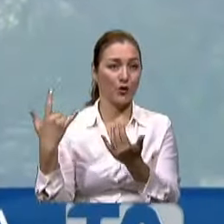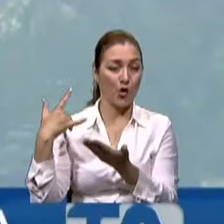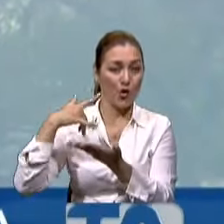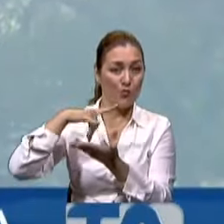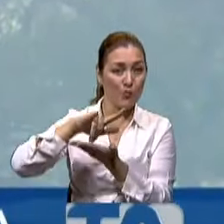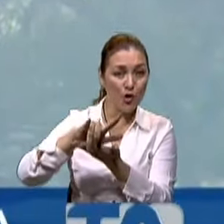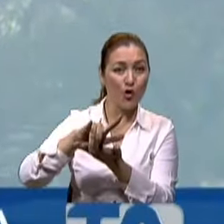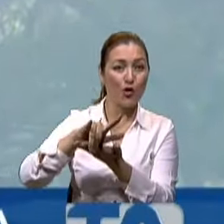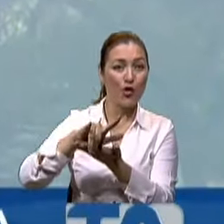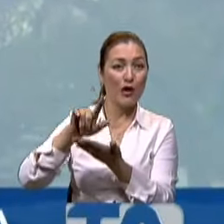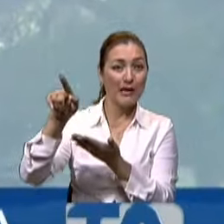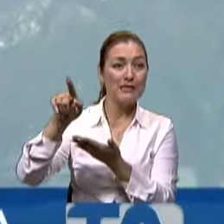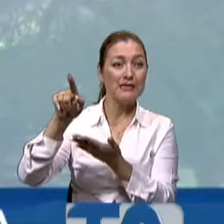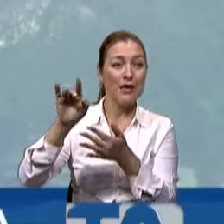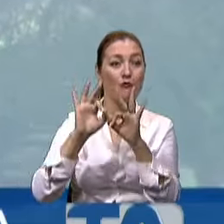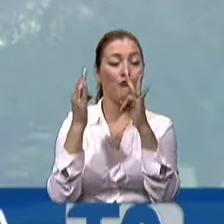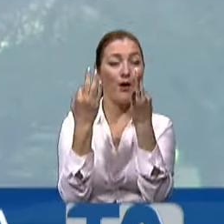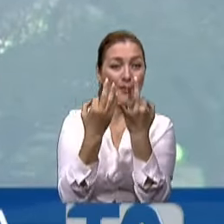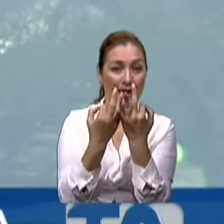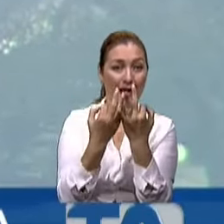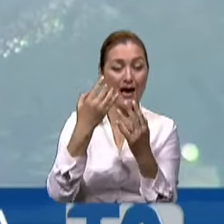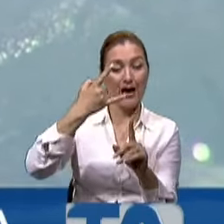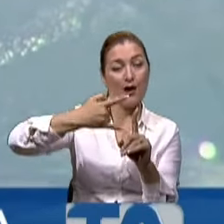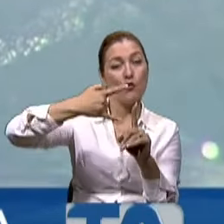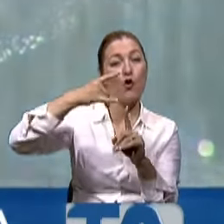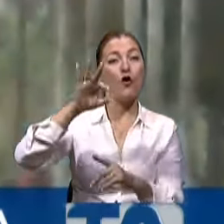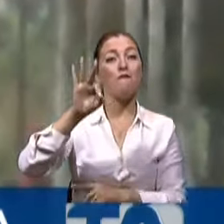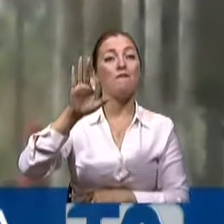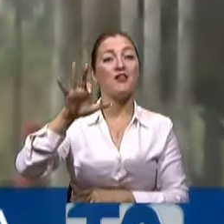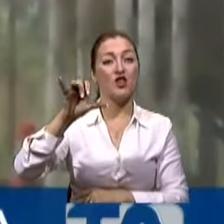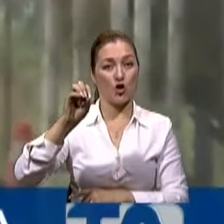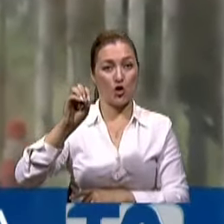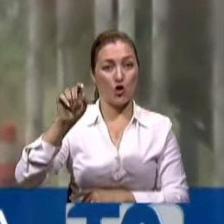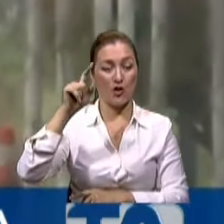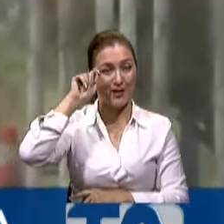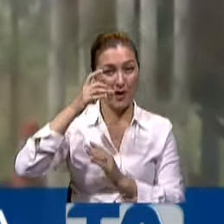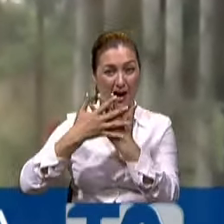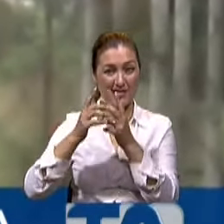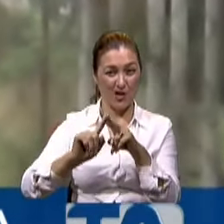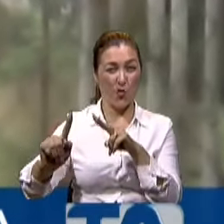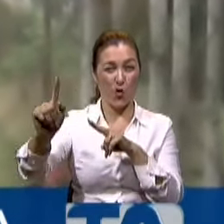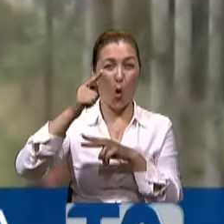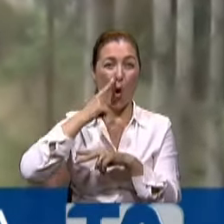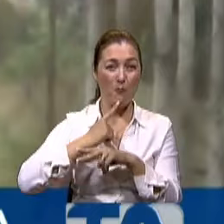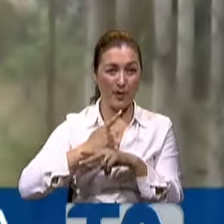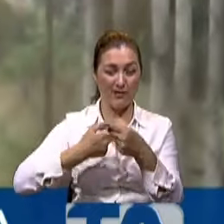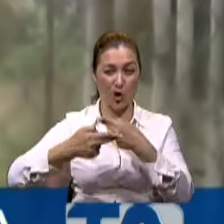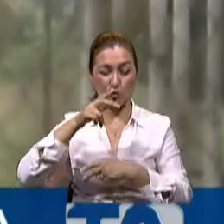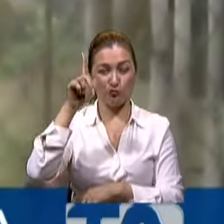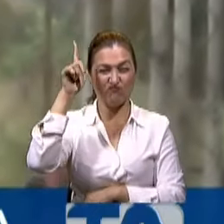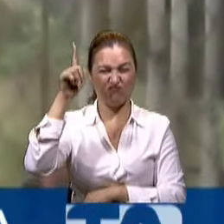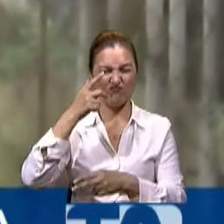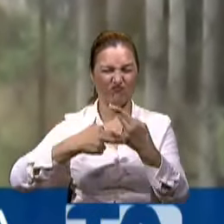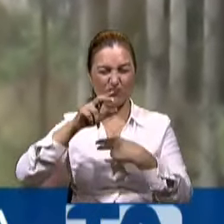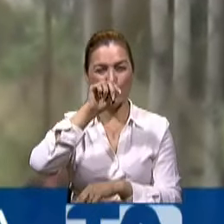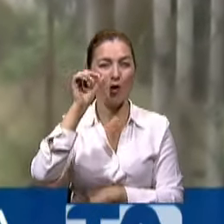el avión de la Fuerza Aérea Argentina con los familiares de Fito. Estaríamos